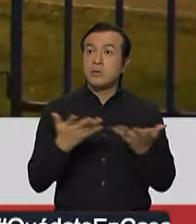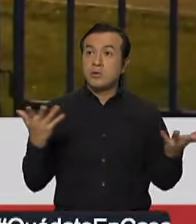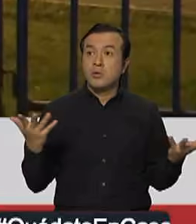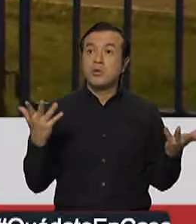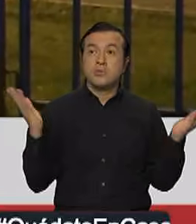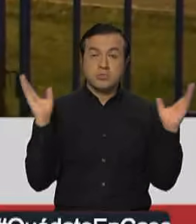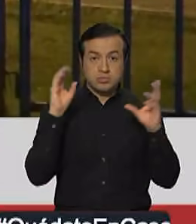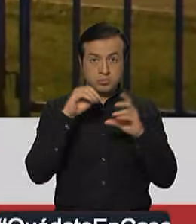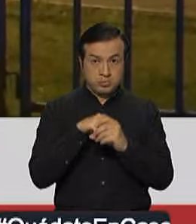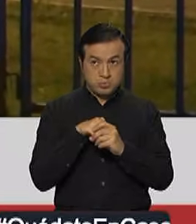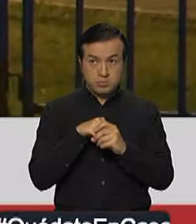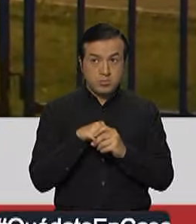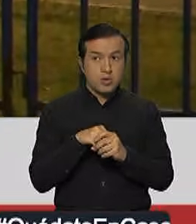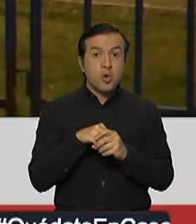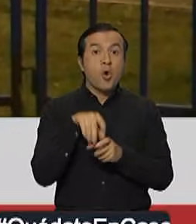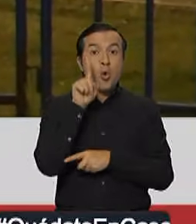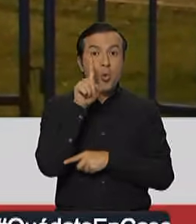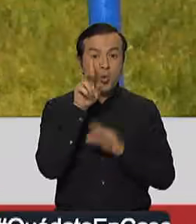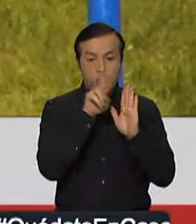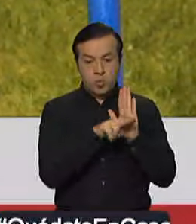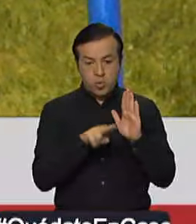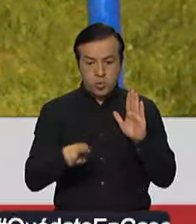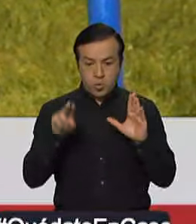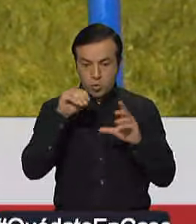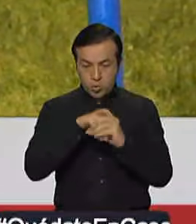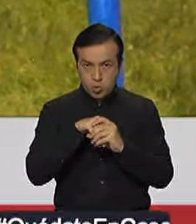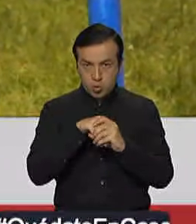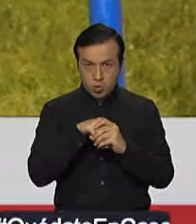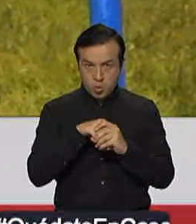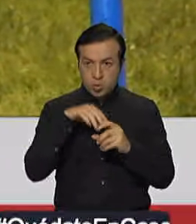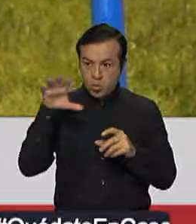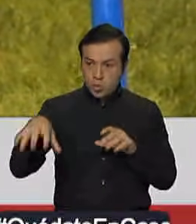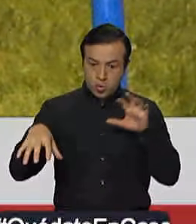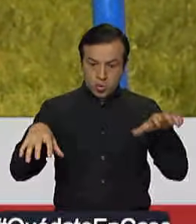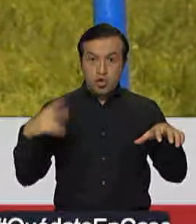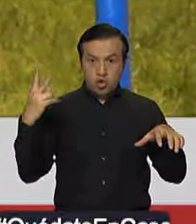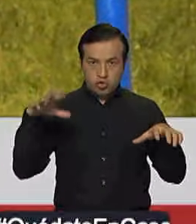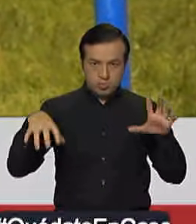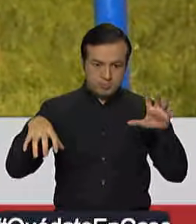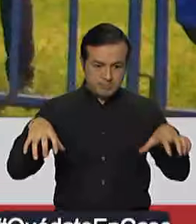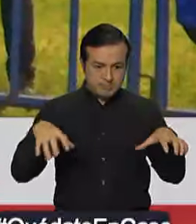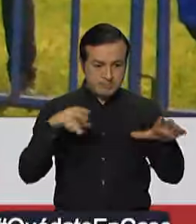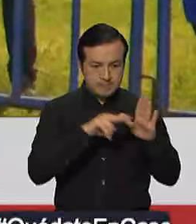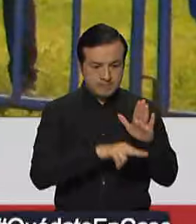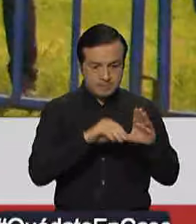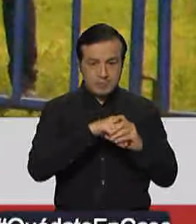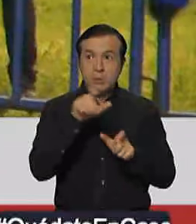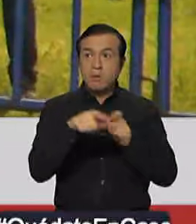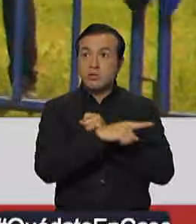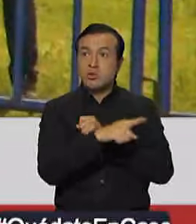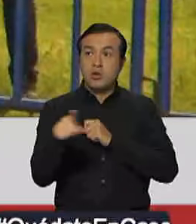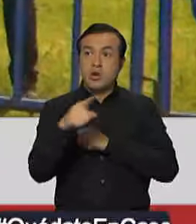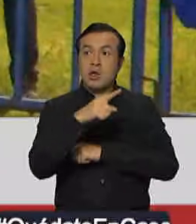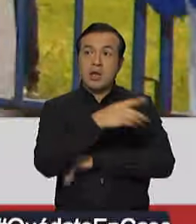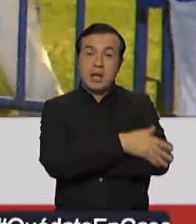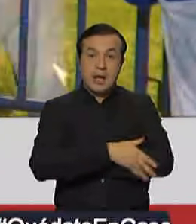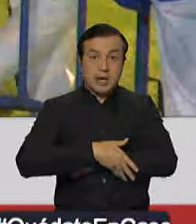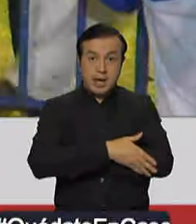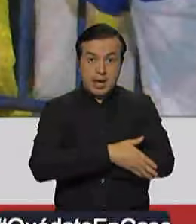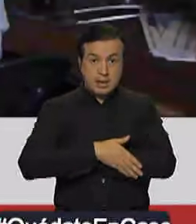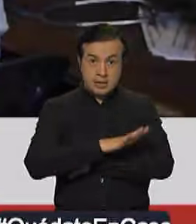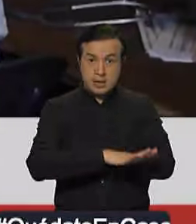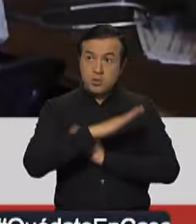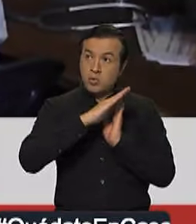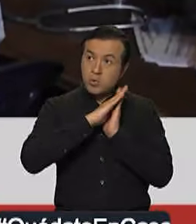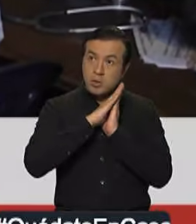se encuentra uno de los dos albergues que hay en la ciudad para atender a personas que antes de la pandemia se encontraban deambulando en las